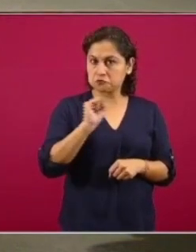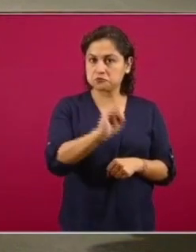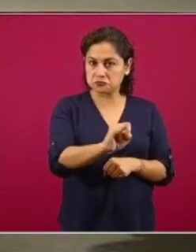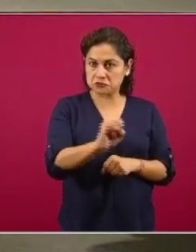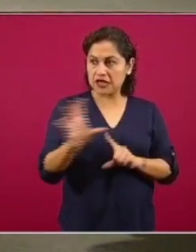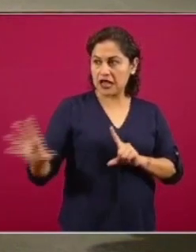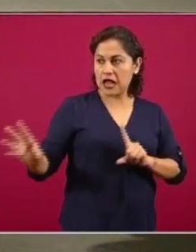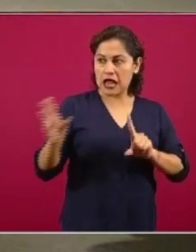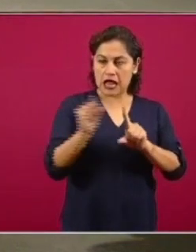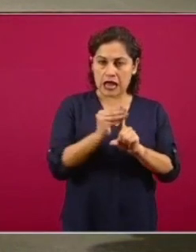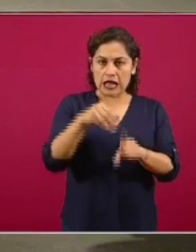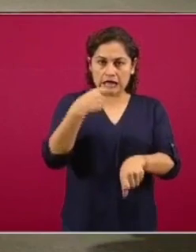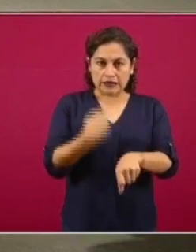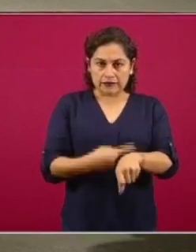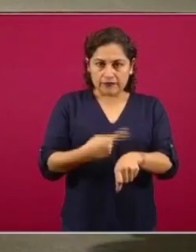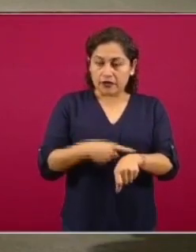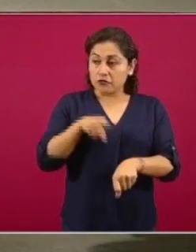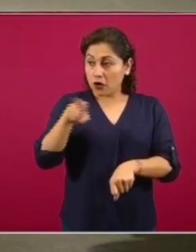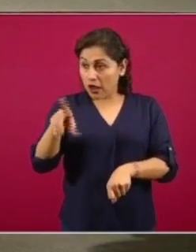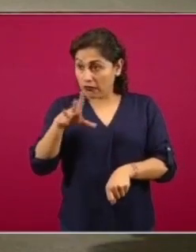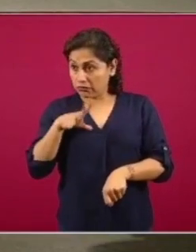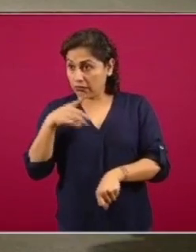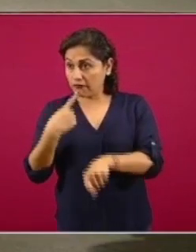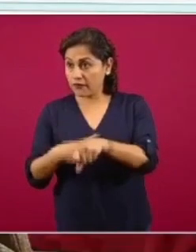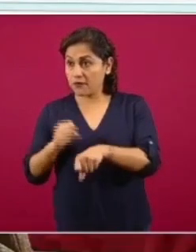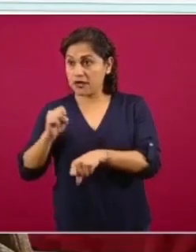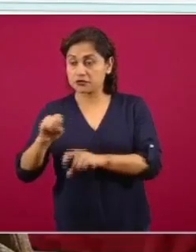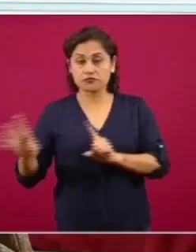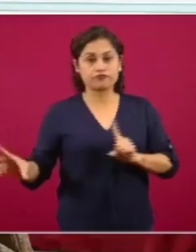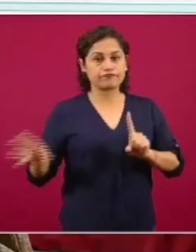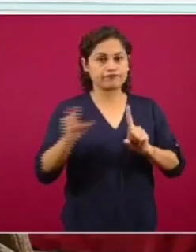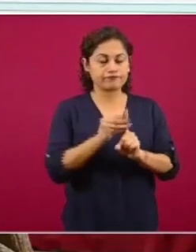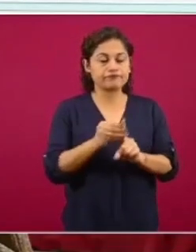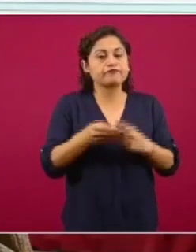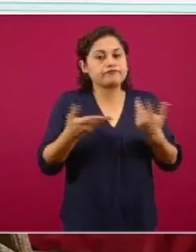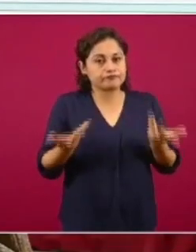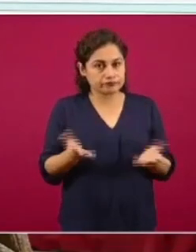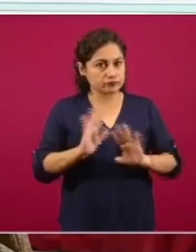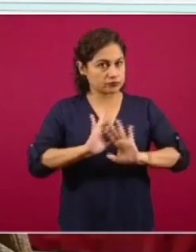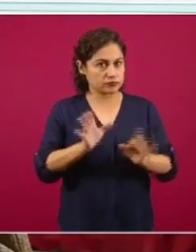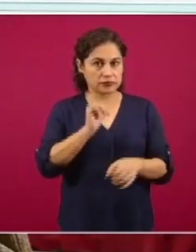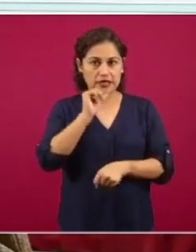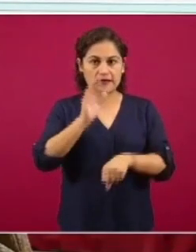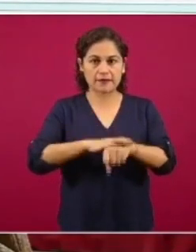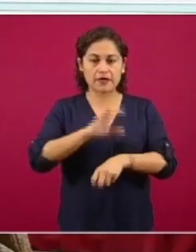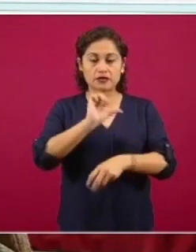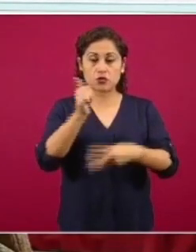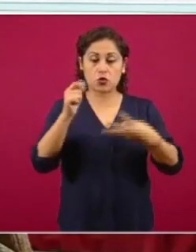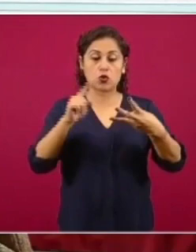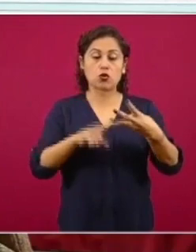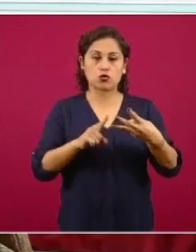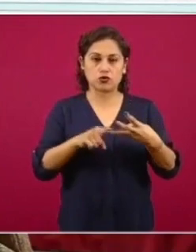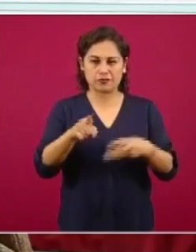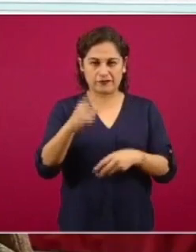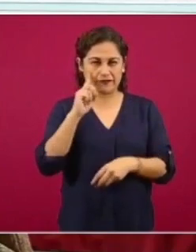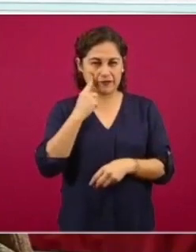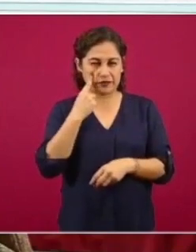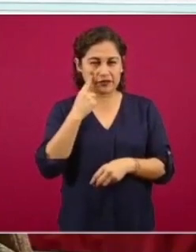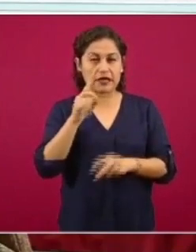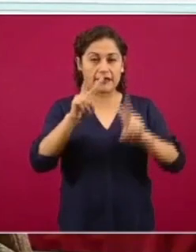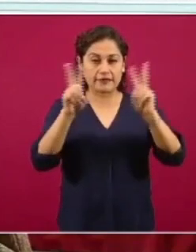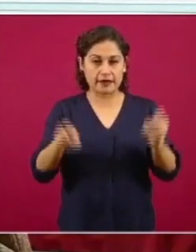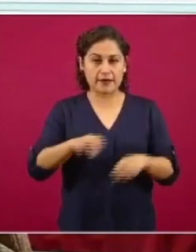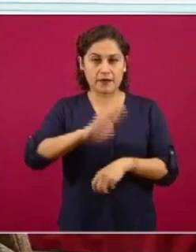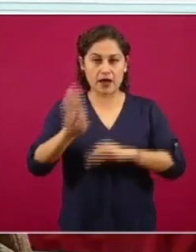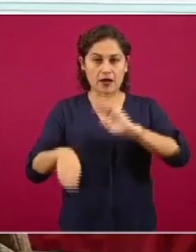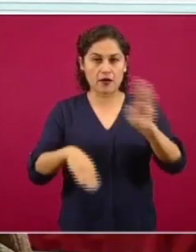contacto con alguien que salió positivo. Y para el caso de defunciones también se agrega el componente de dictaminación, que es esta revisión de